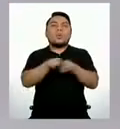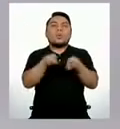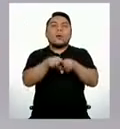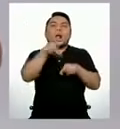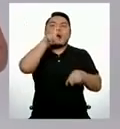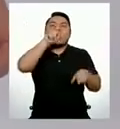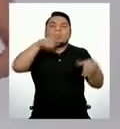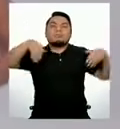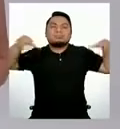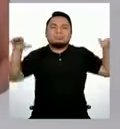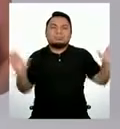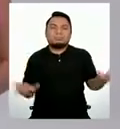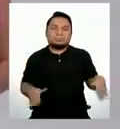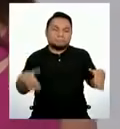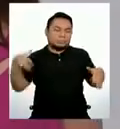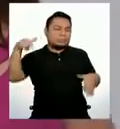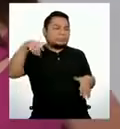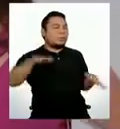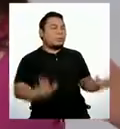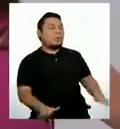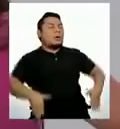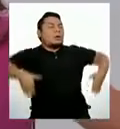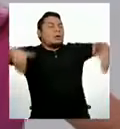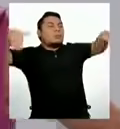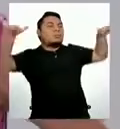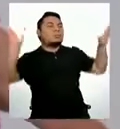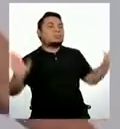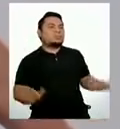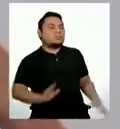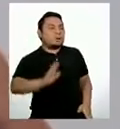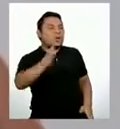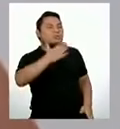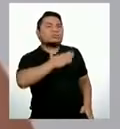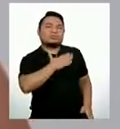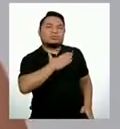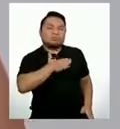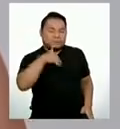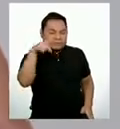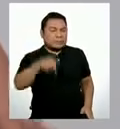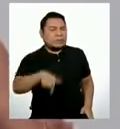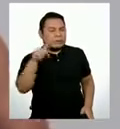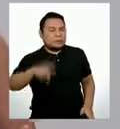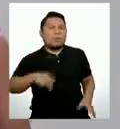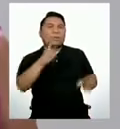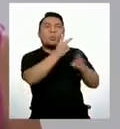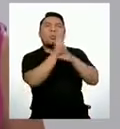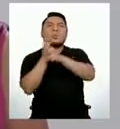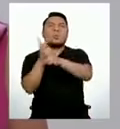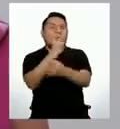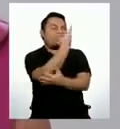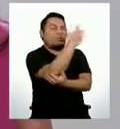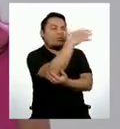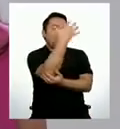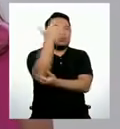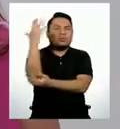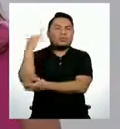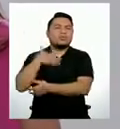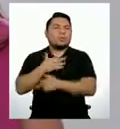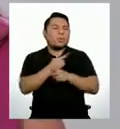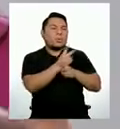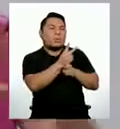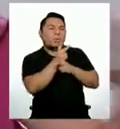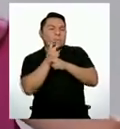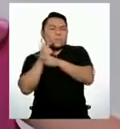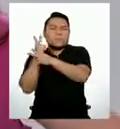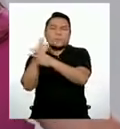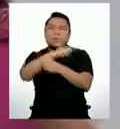y se presentó ante el hombre. Yo soy el guardián de este bosque y de toda la selva. Cuido de ella